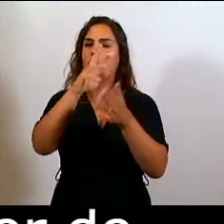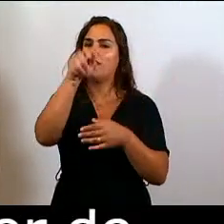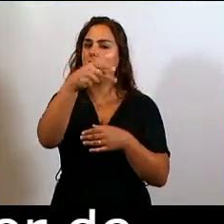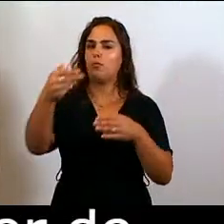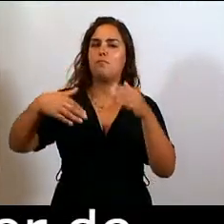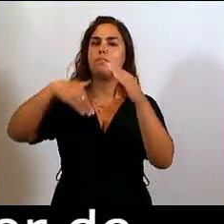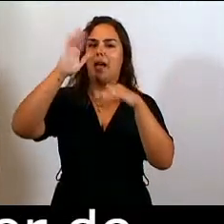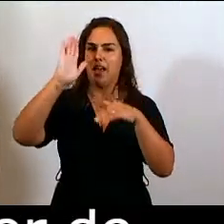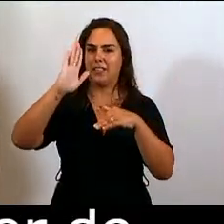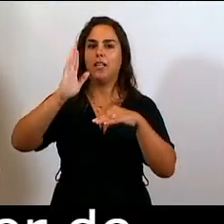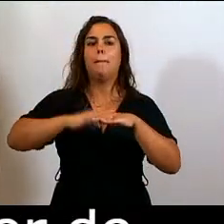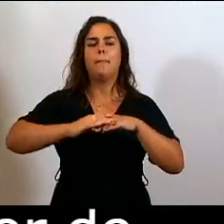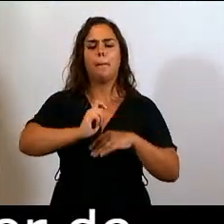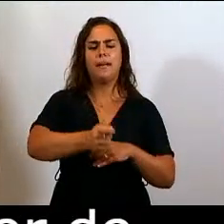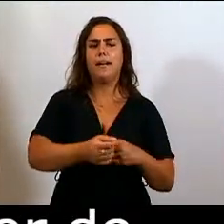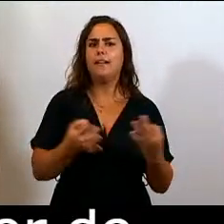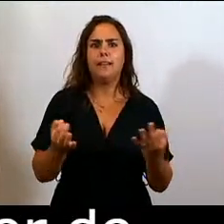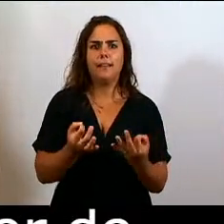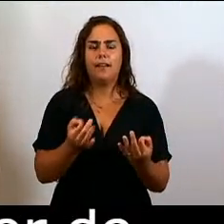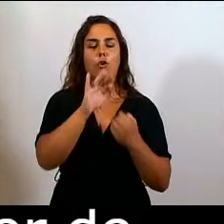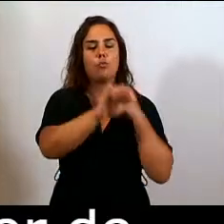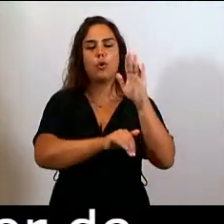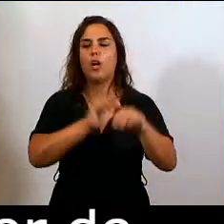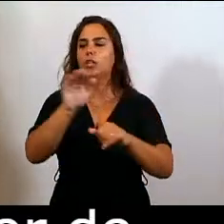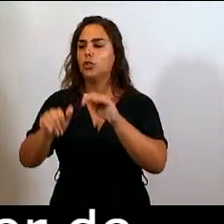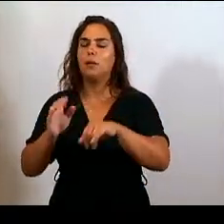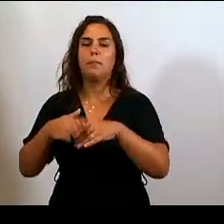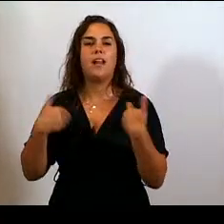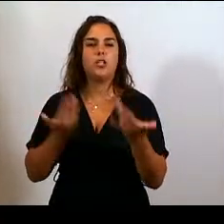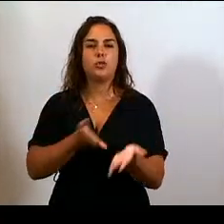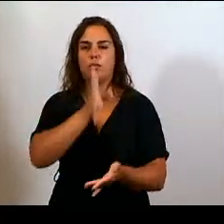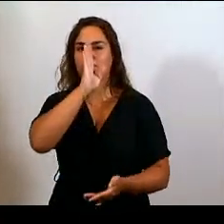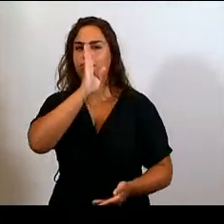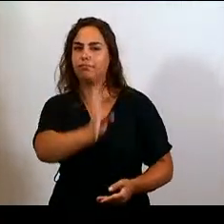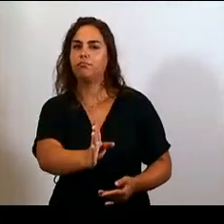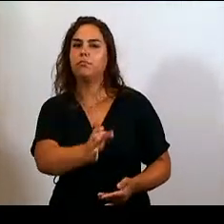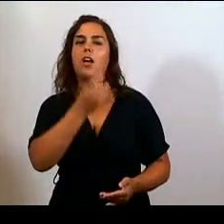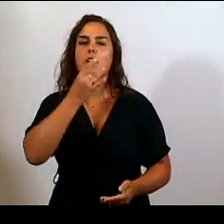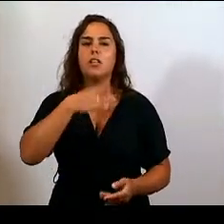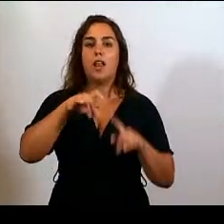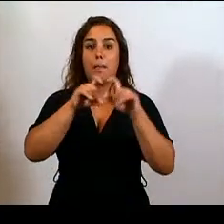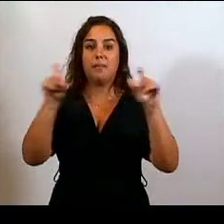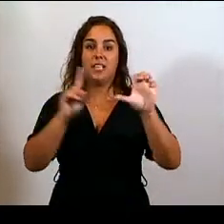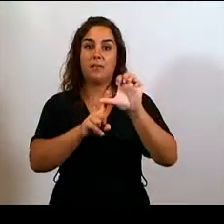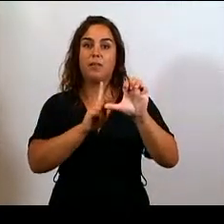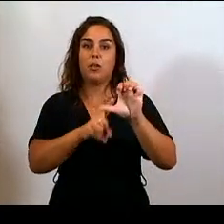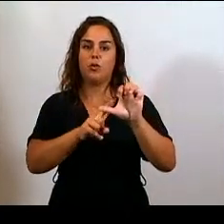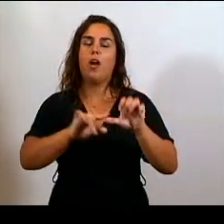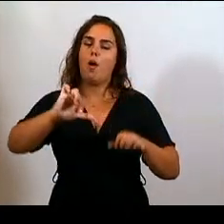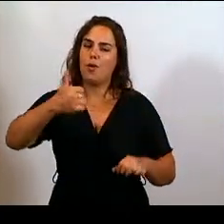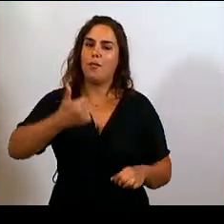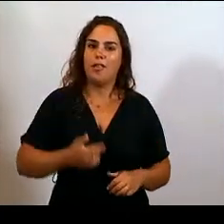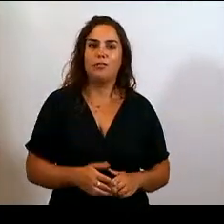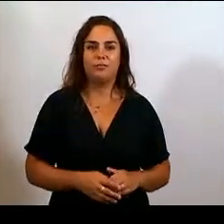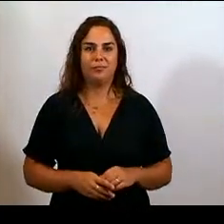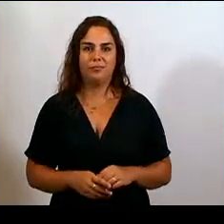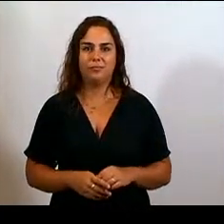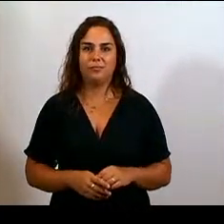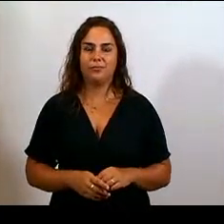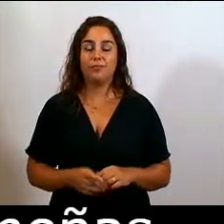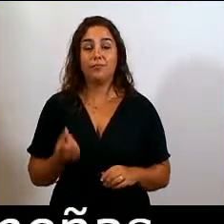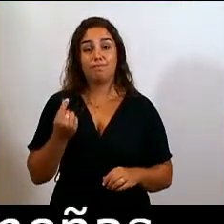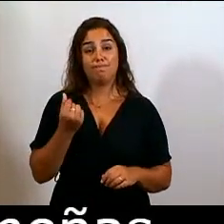euros para financiar distintas convocatorias de ayudas dirigidas a las empresas extremeñas. Una partida